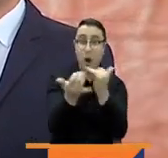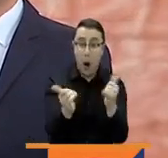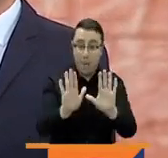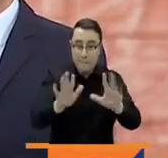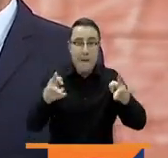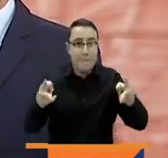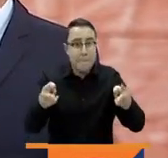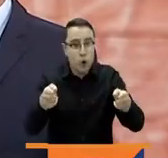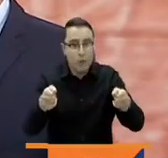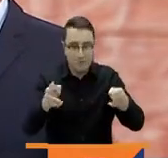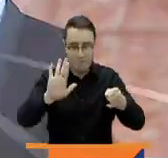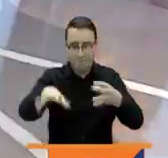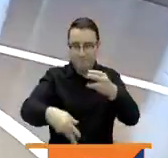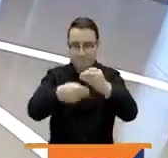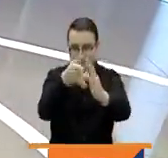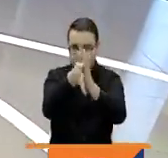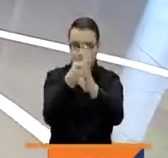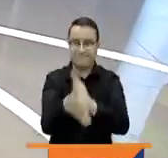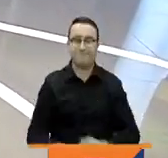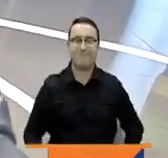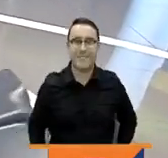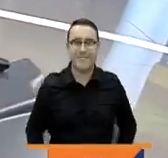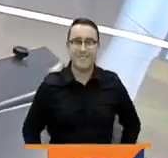pequeña pausa. Ya volvemos.